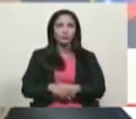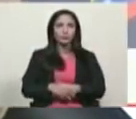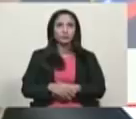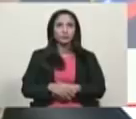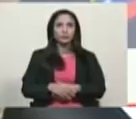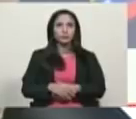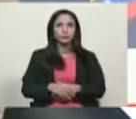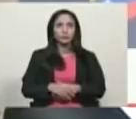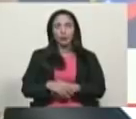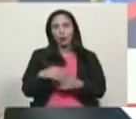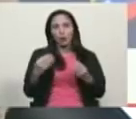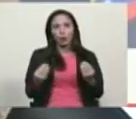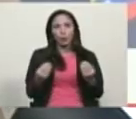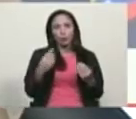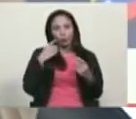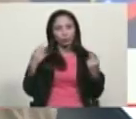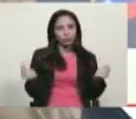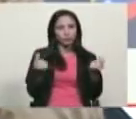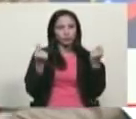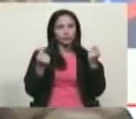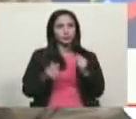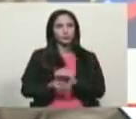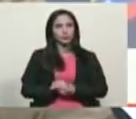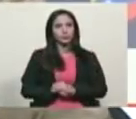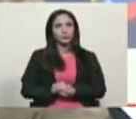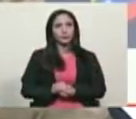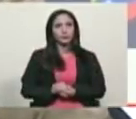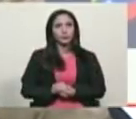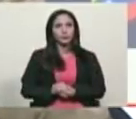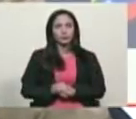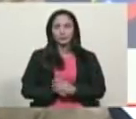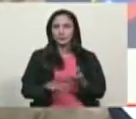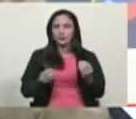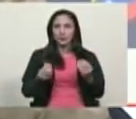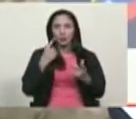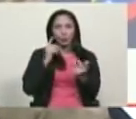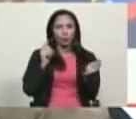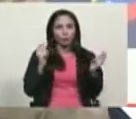una reacción tan intemperante